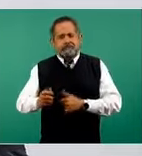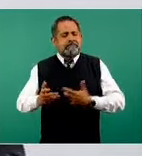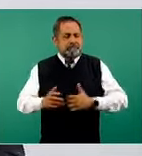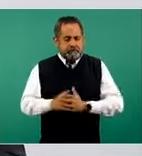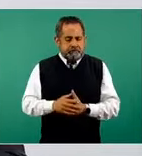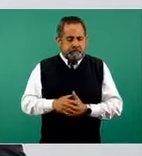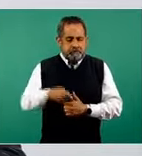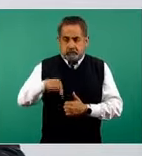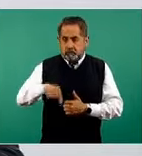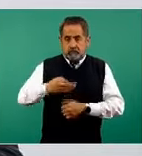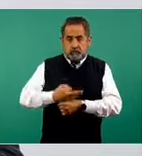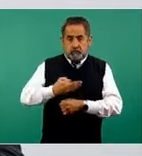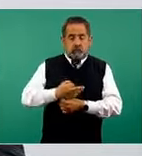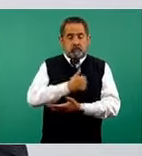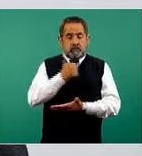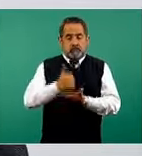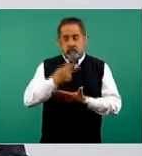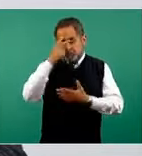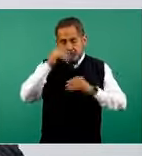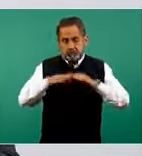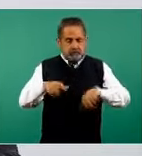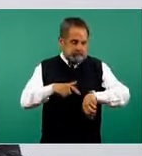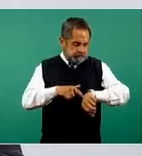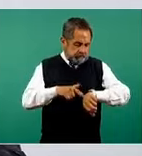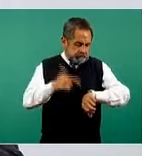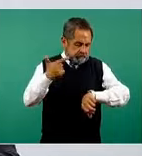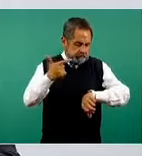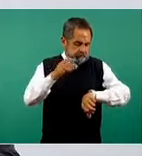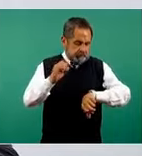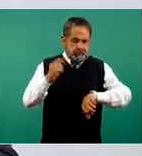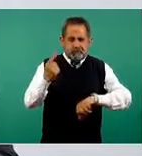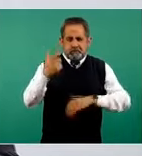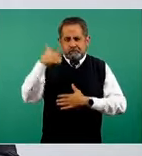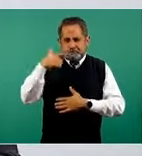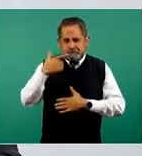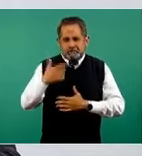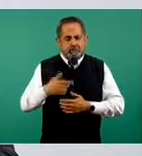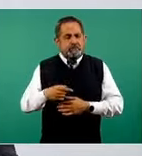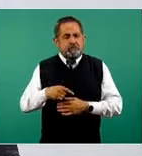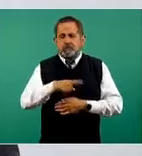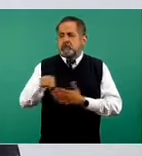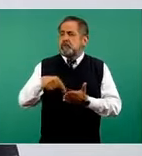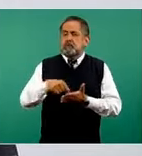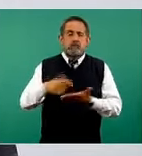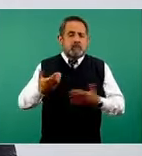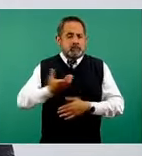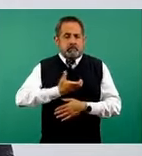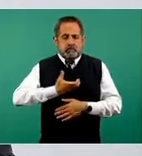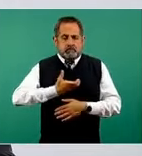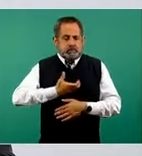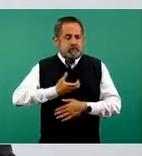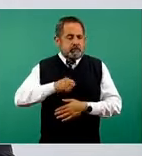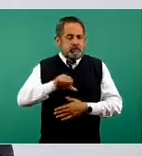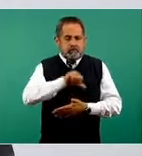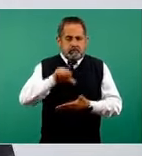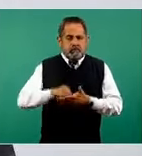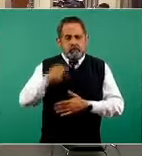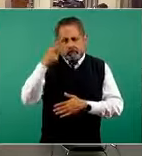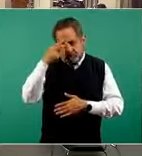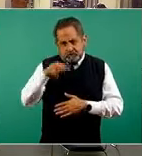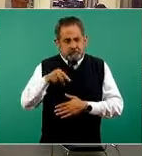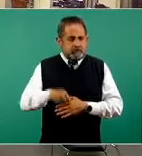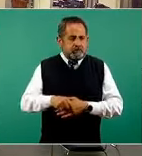la Ciudad de México, son las 7 de la noche con un minuto, aquí desde Palacio Nacional, desde donde transmitimos